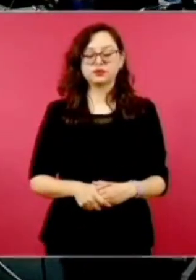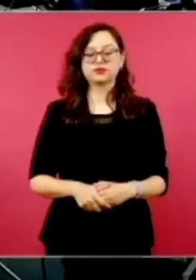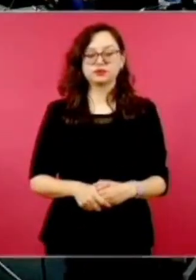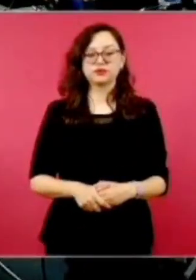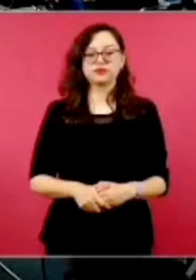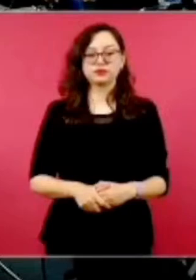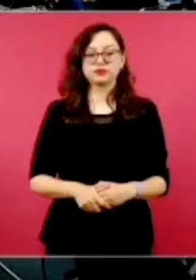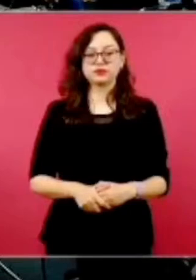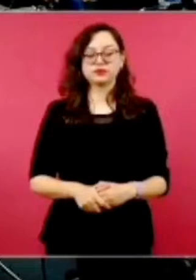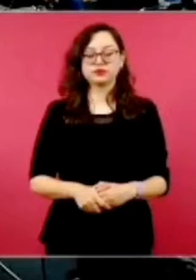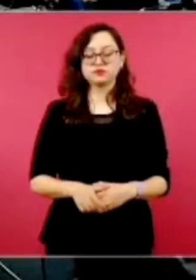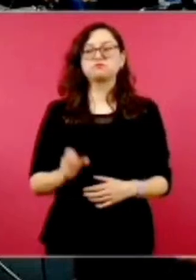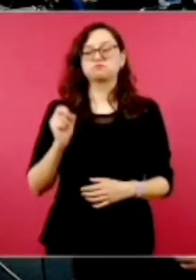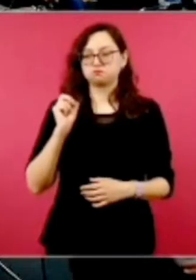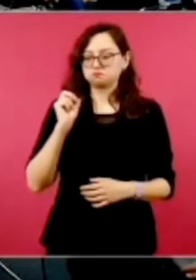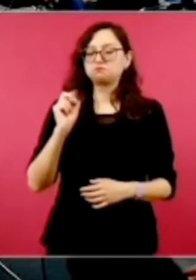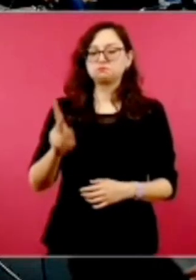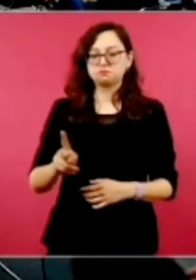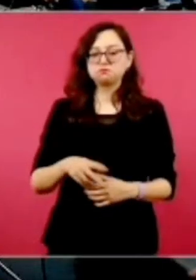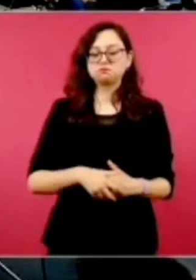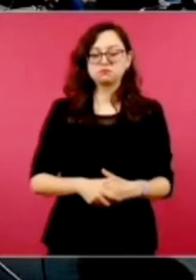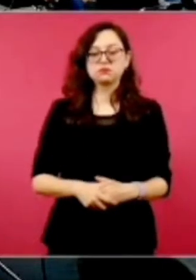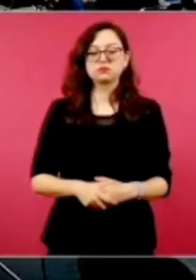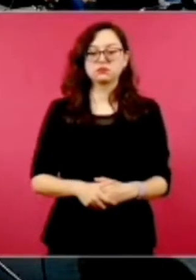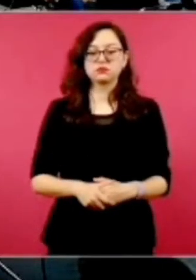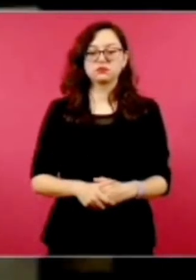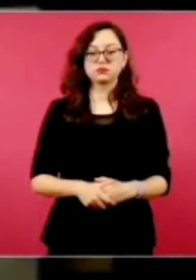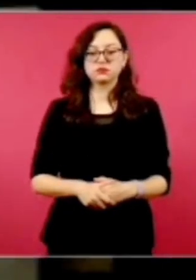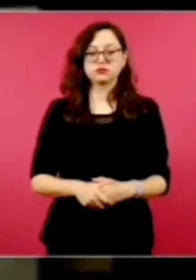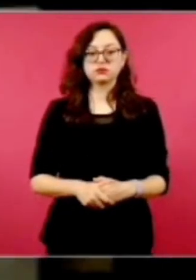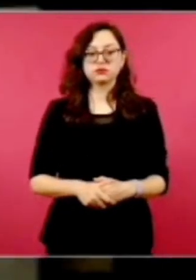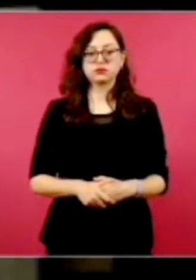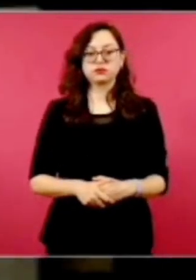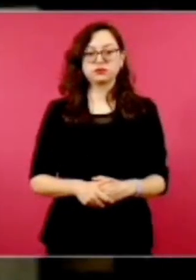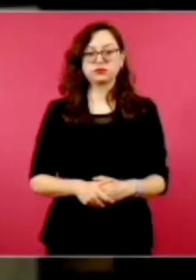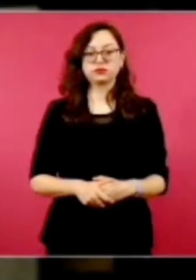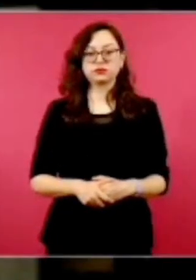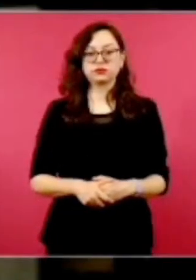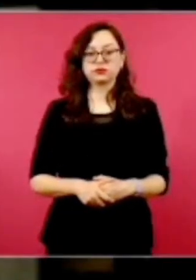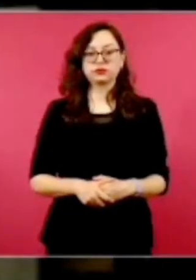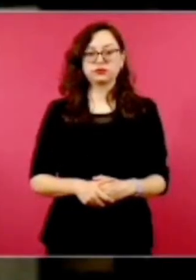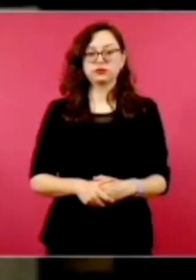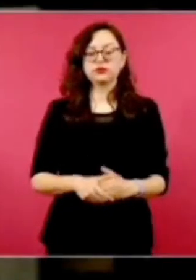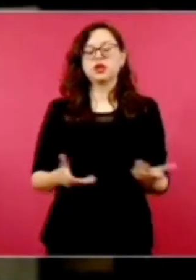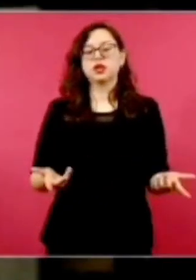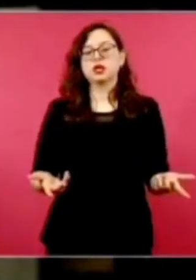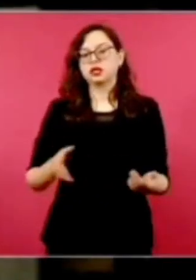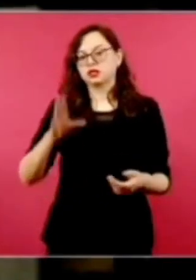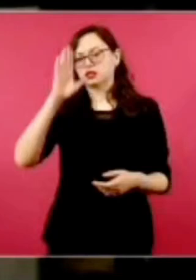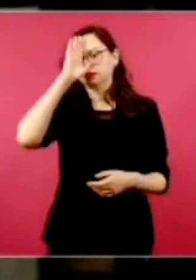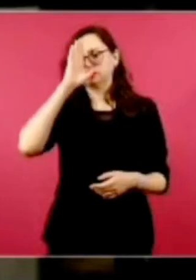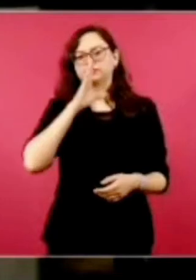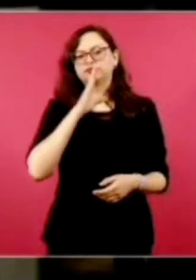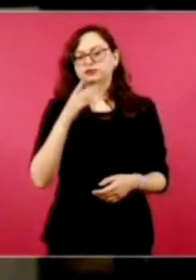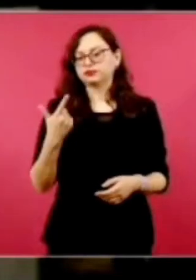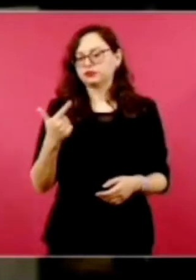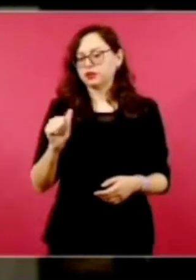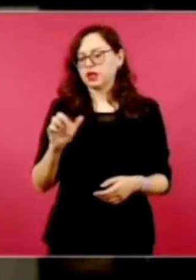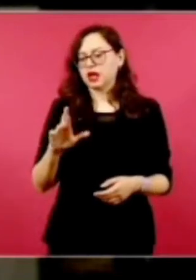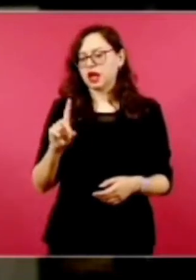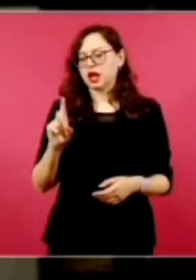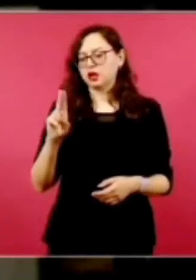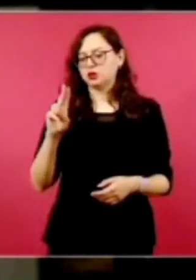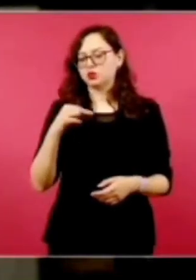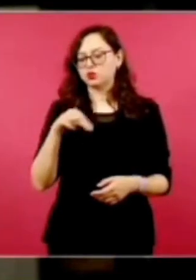presidente. Entonces, y también después de medianoche llegó el comisionado Garduño y felicitó a su equipo por el